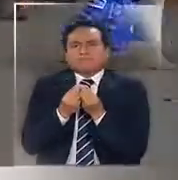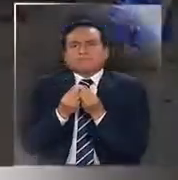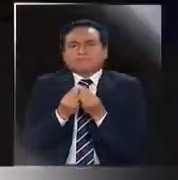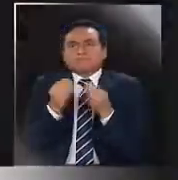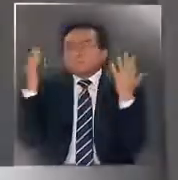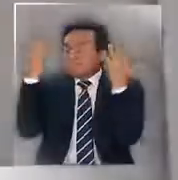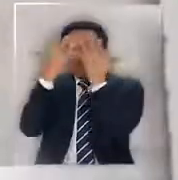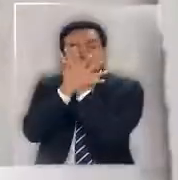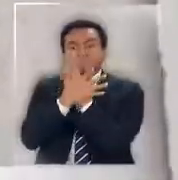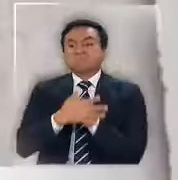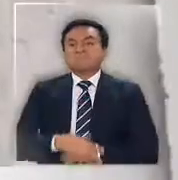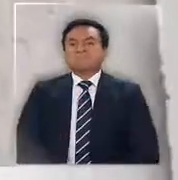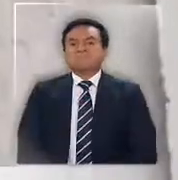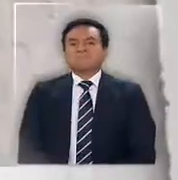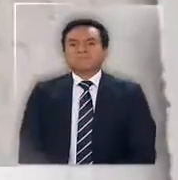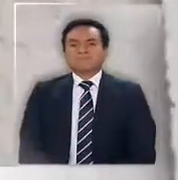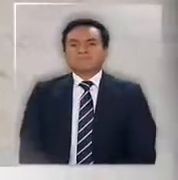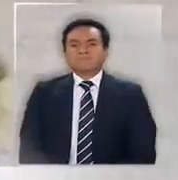te das cuenta.